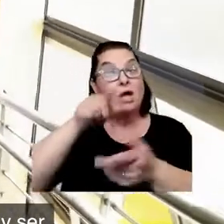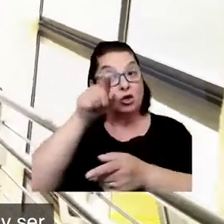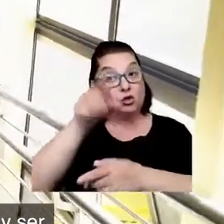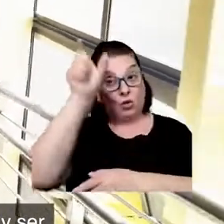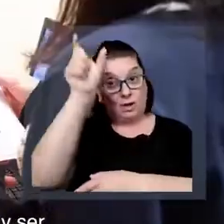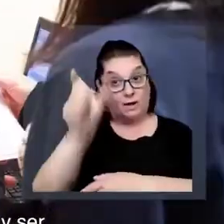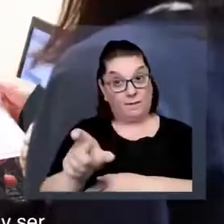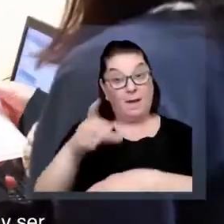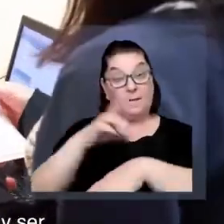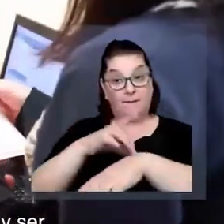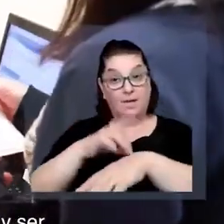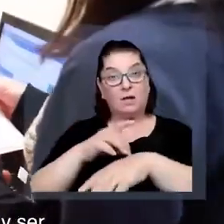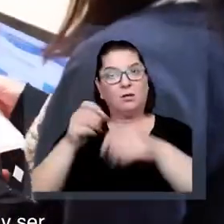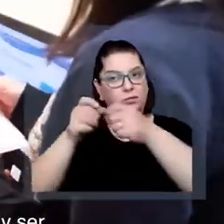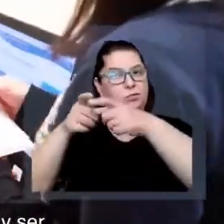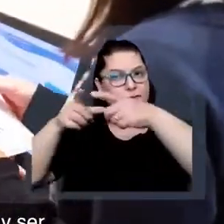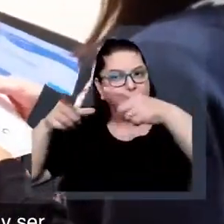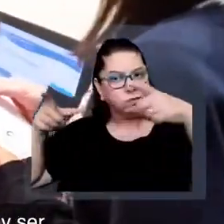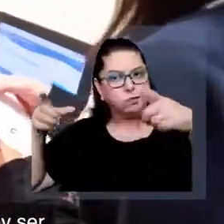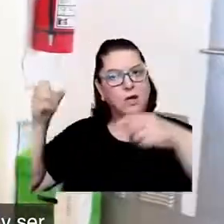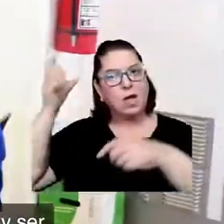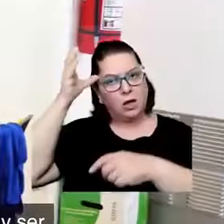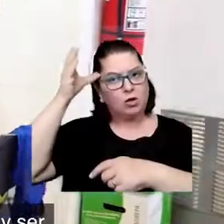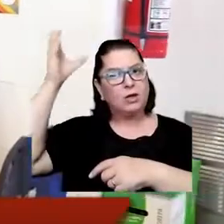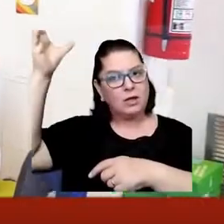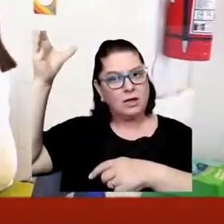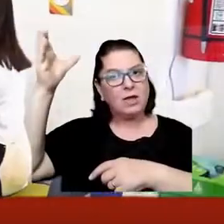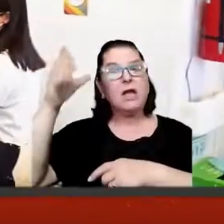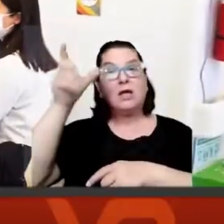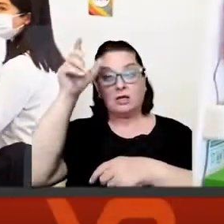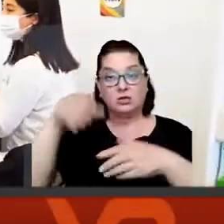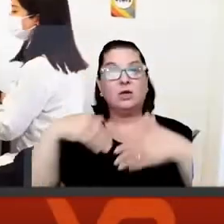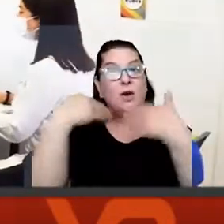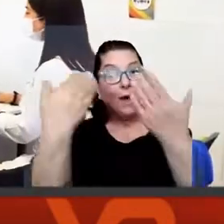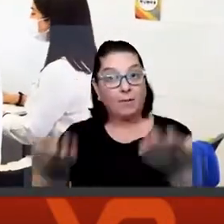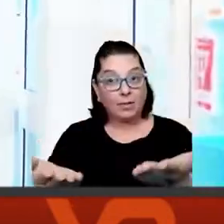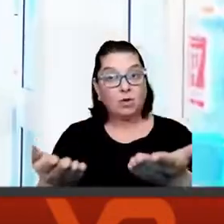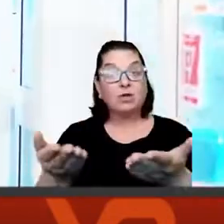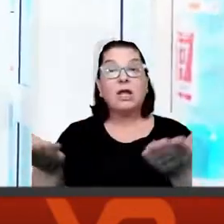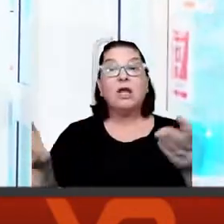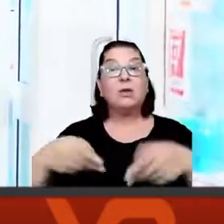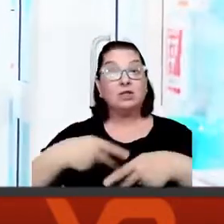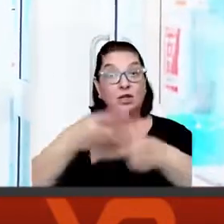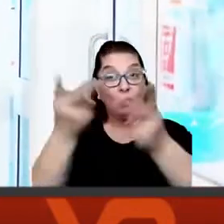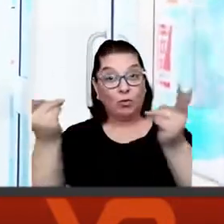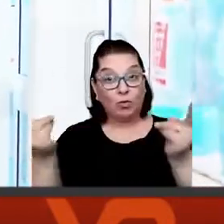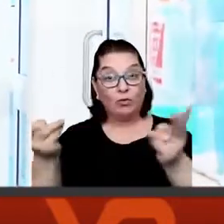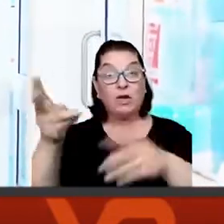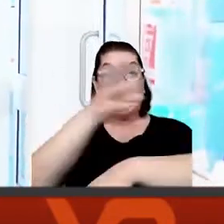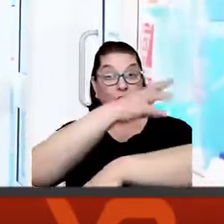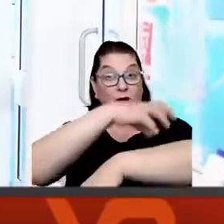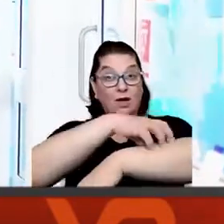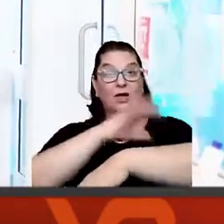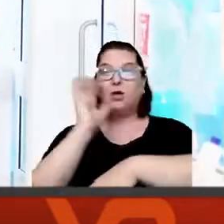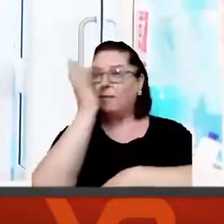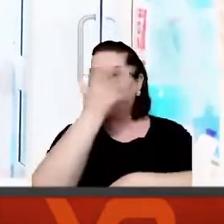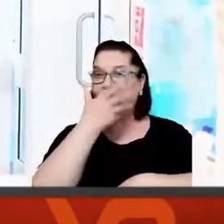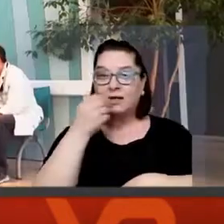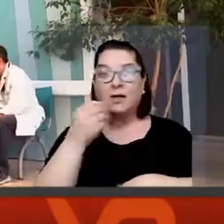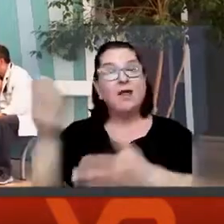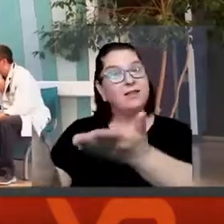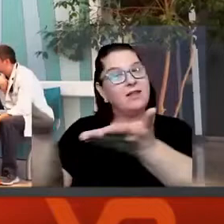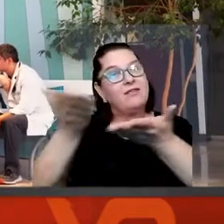con un total de 99 médicos especialistas nuevos cuenta la región gracias al programa de formación